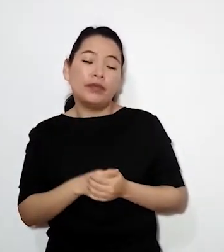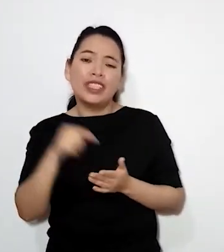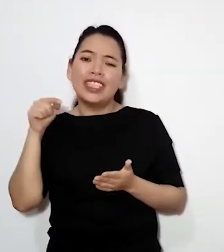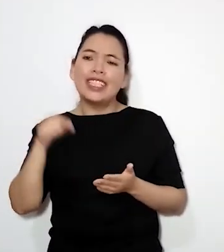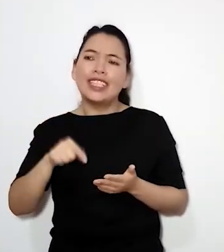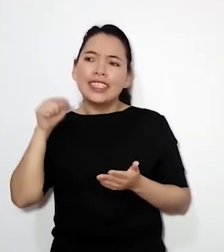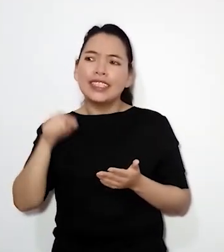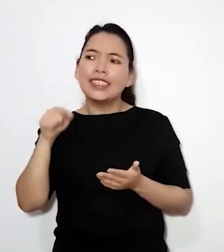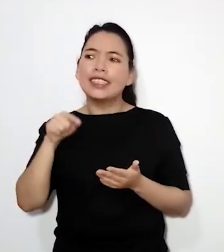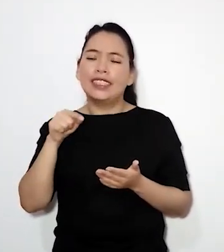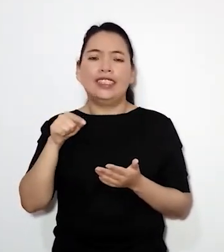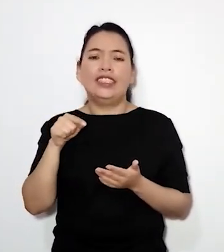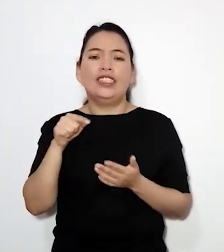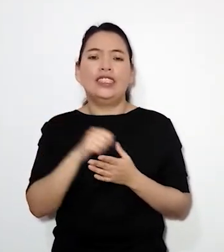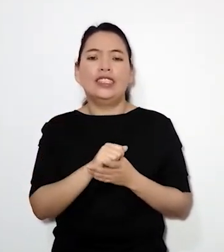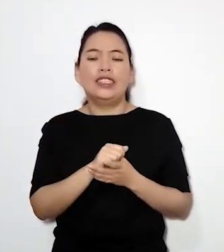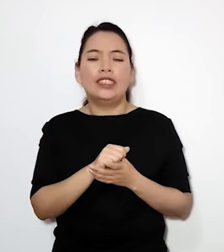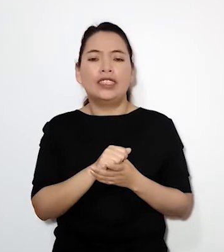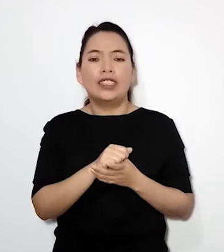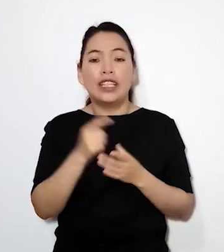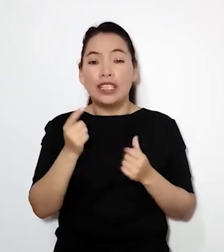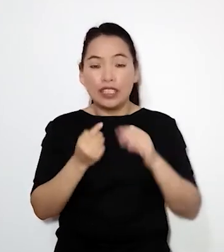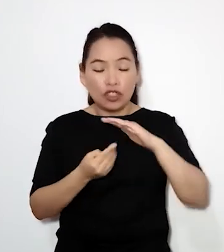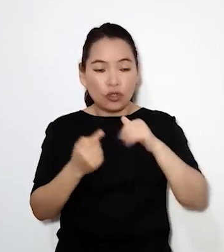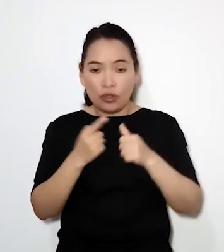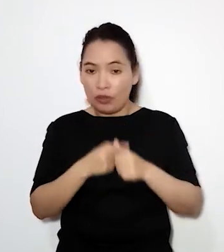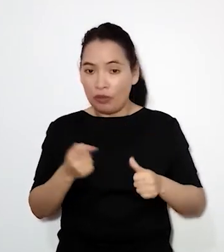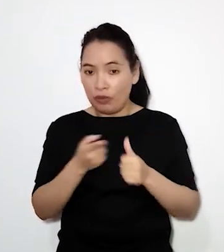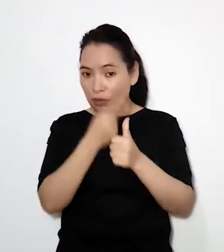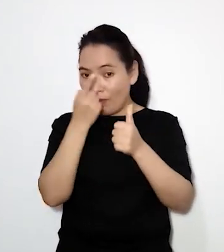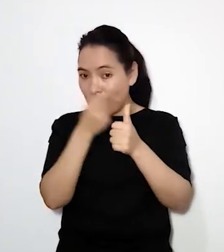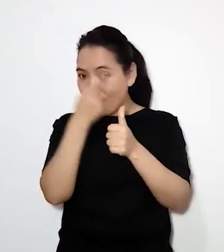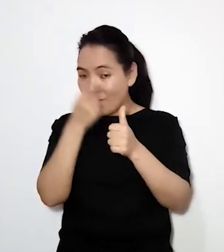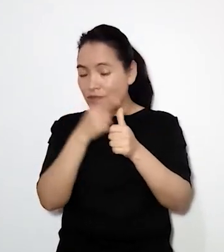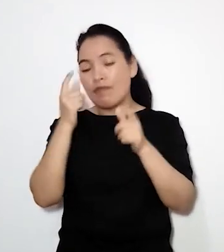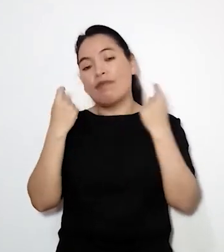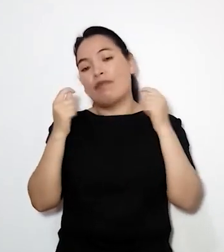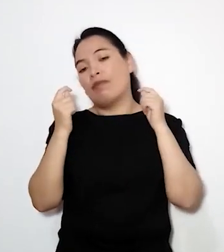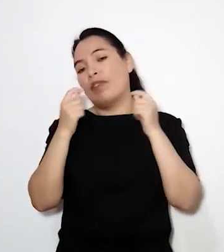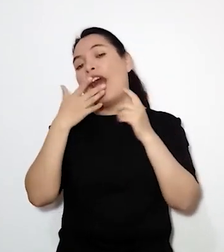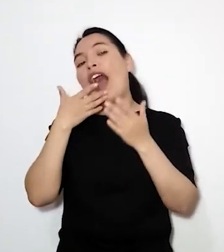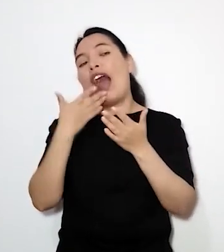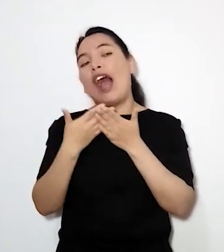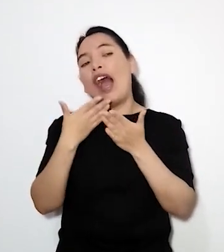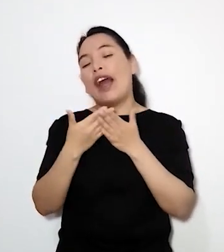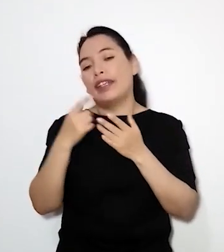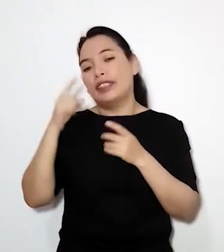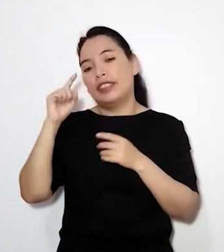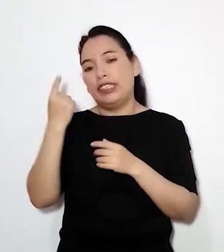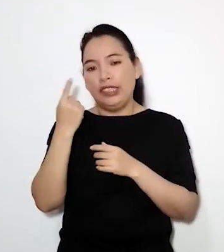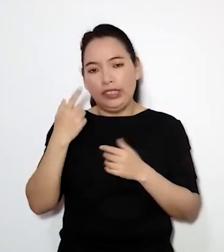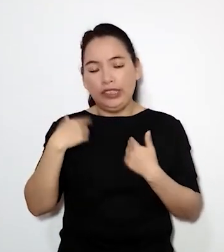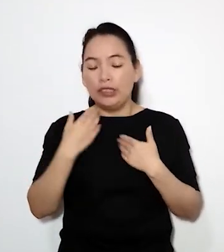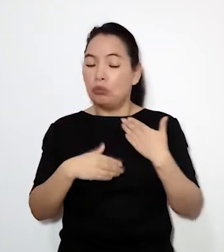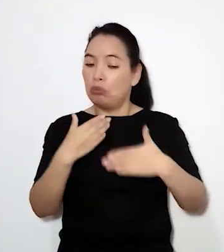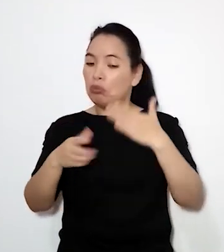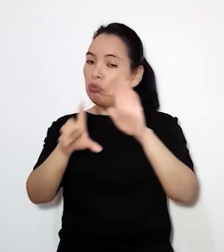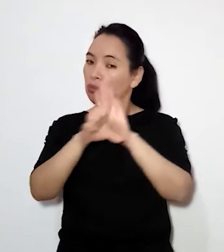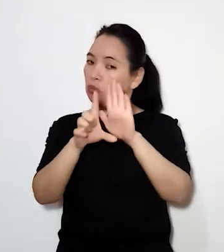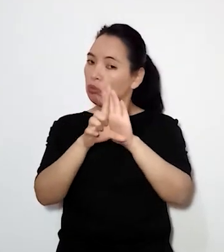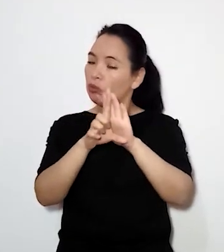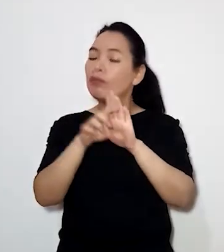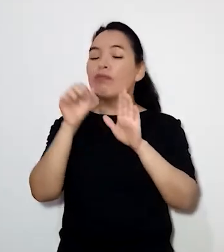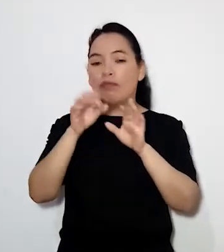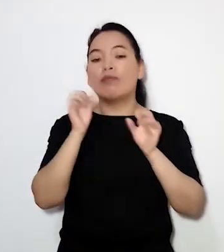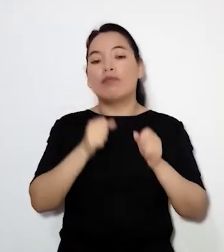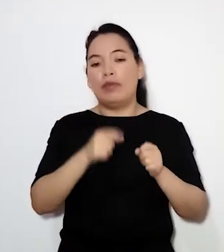esta prioridad en términos de trato significa no solamente que haya un avance legislativo, sino que esta se